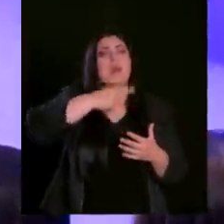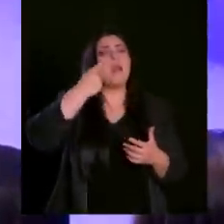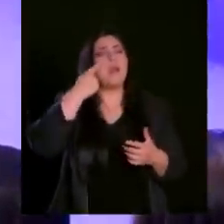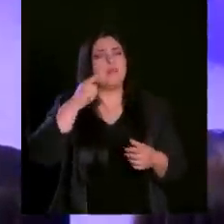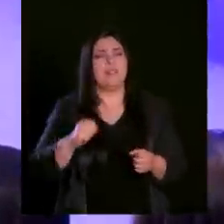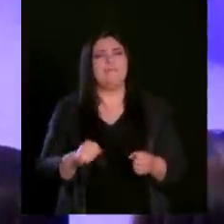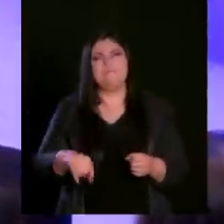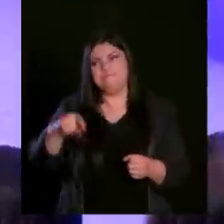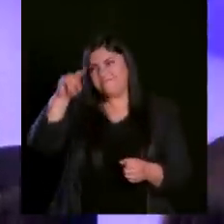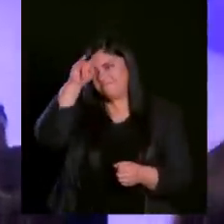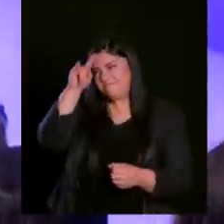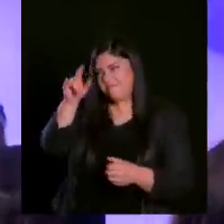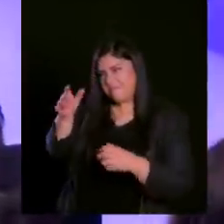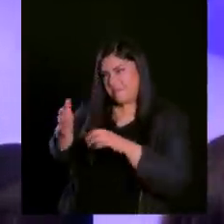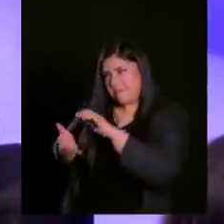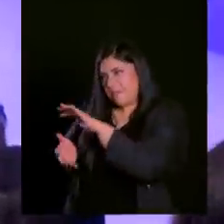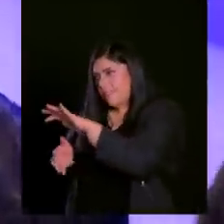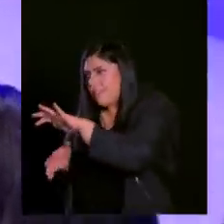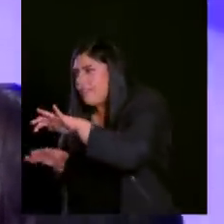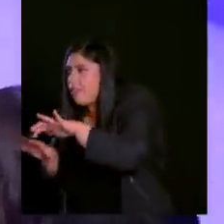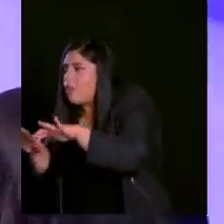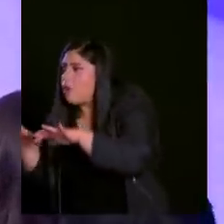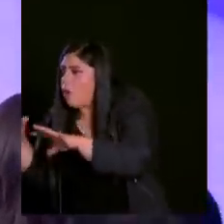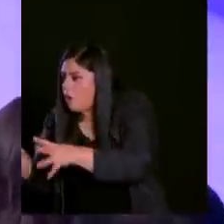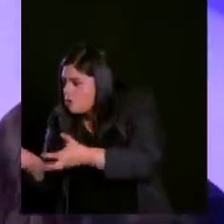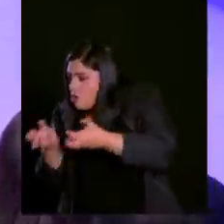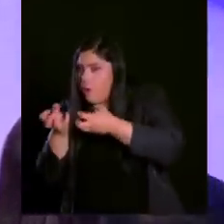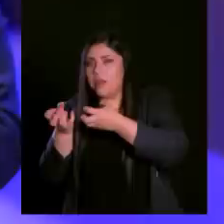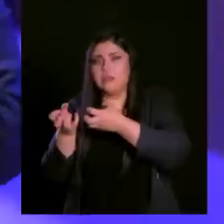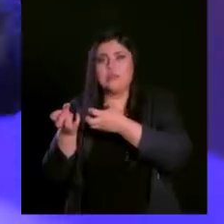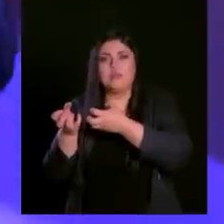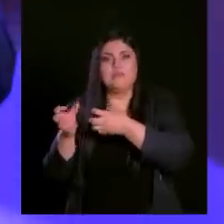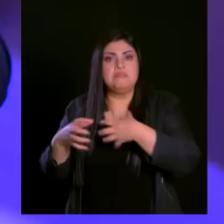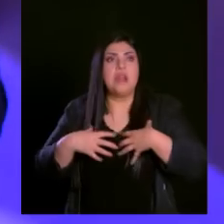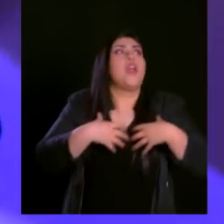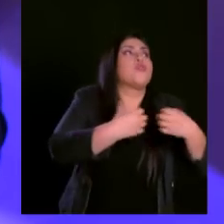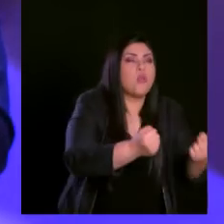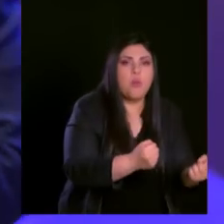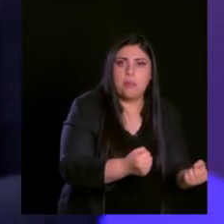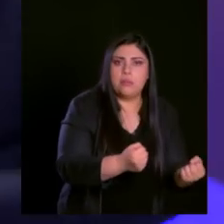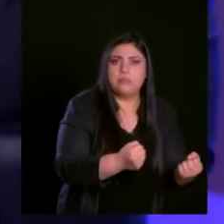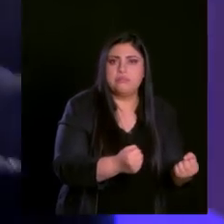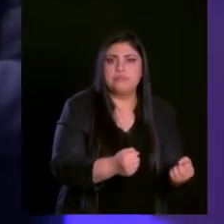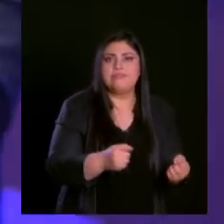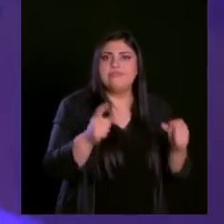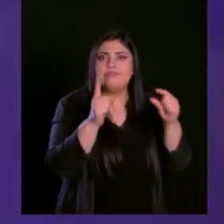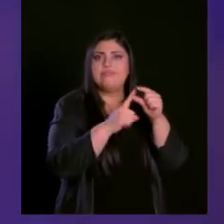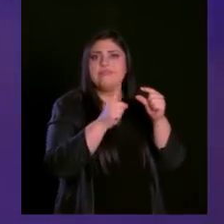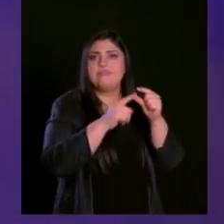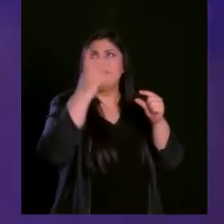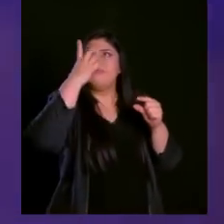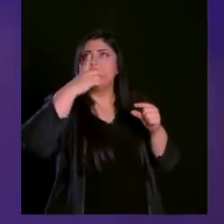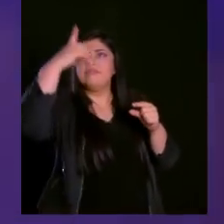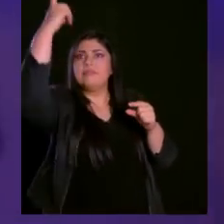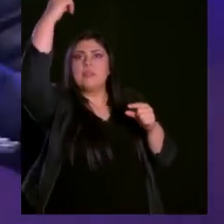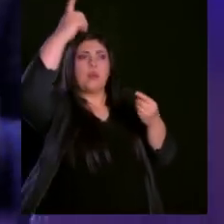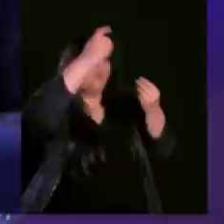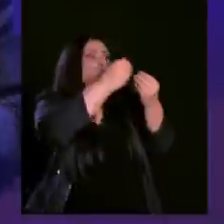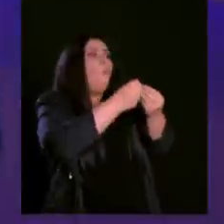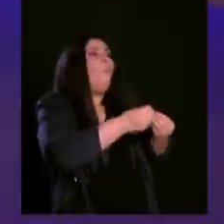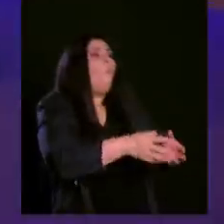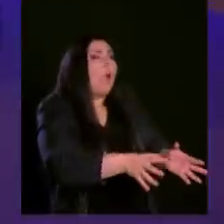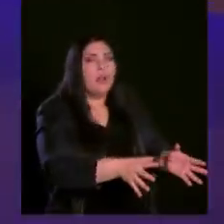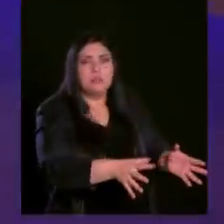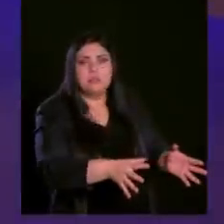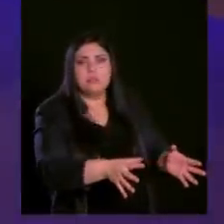el y le quita la palabra a Ángel Ángel no tiene la palabra del reino no funciona en el reino y cuando quiere que el reino haga algo por él no